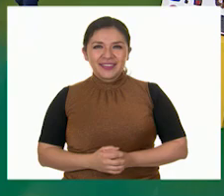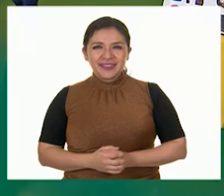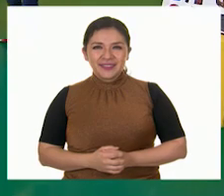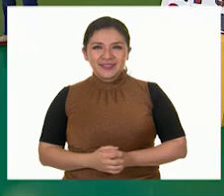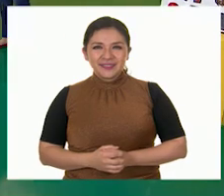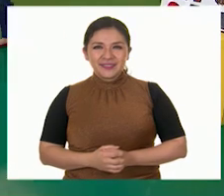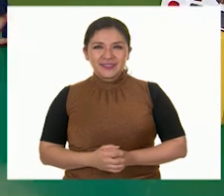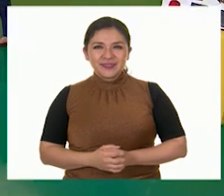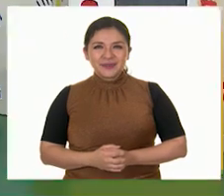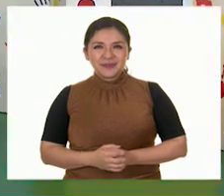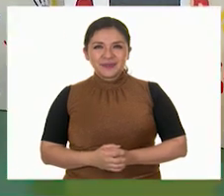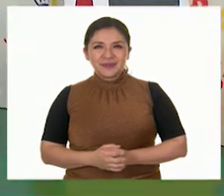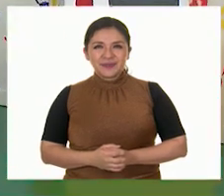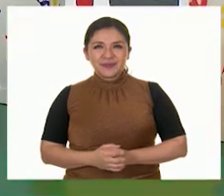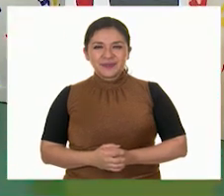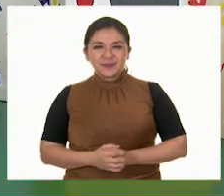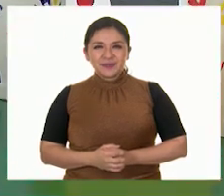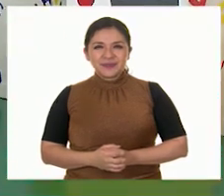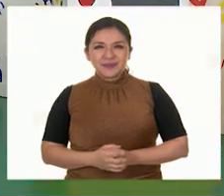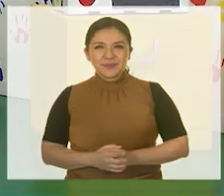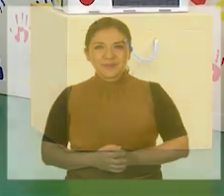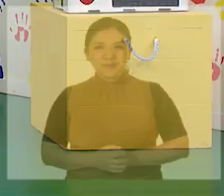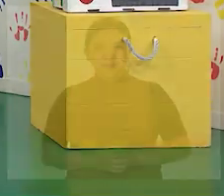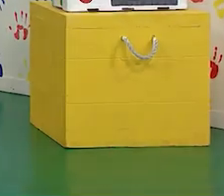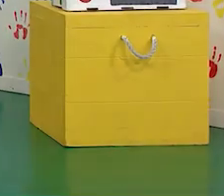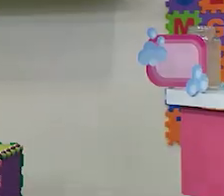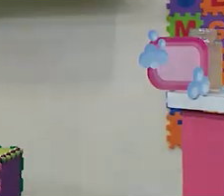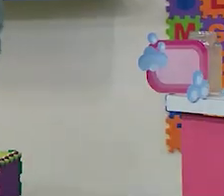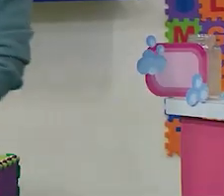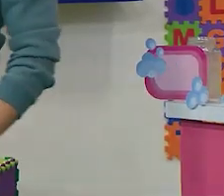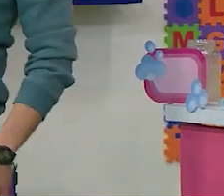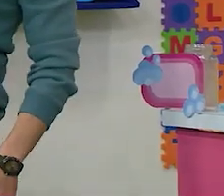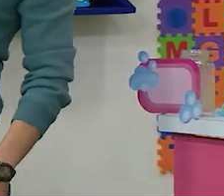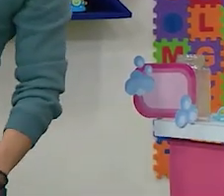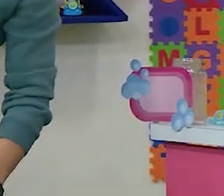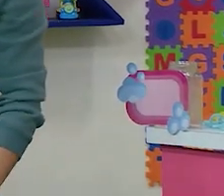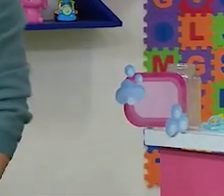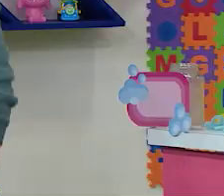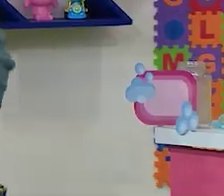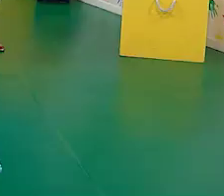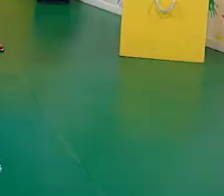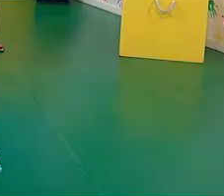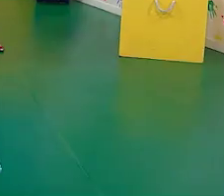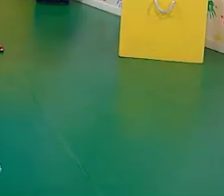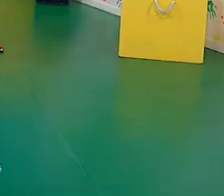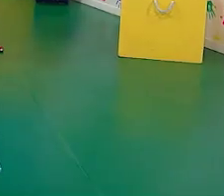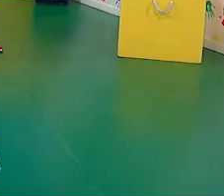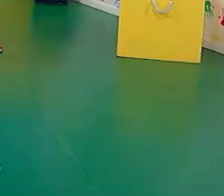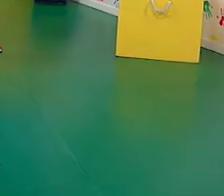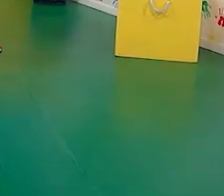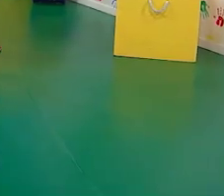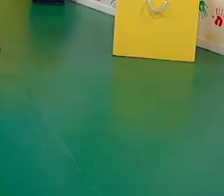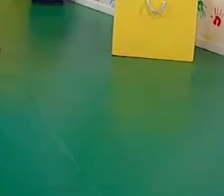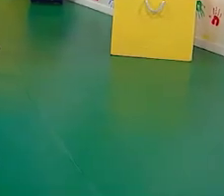hacer ejercicio. Muy importante, no podemos iniciar actividades físicas así. Claro. ¡Hasta pronto!